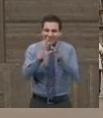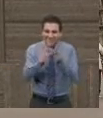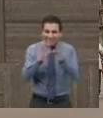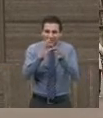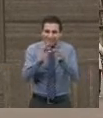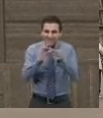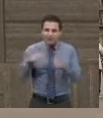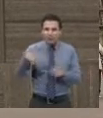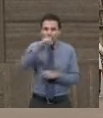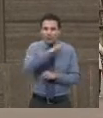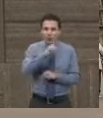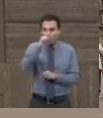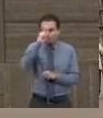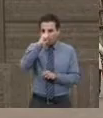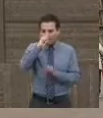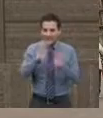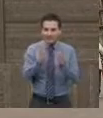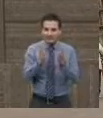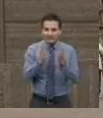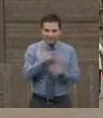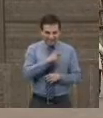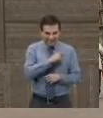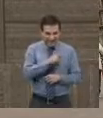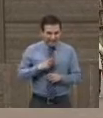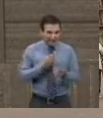Consejo General tuviera que pedir